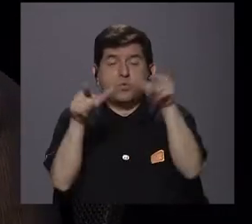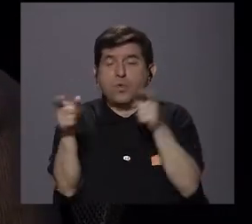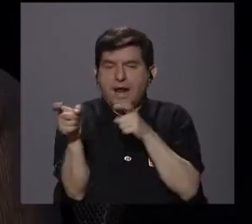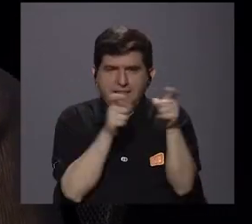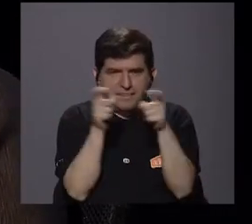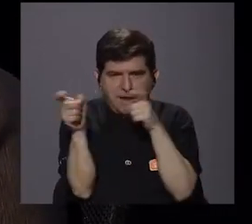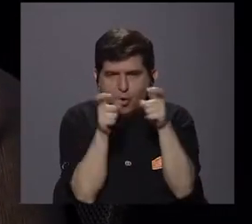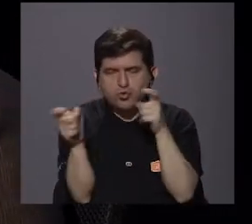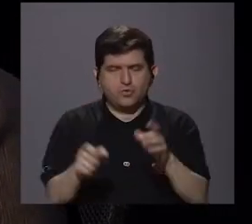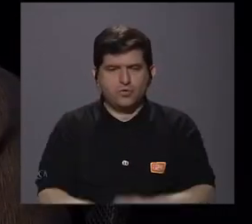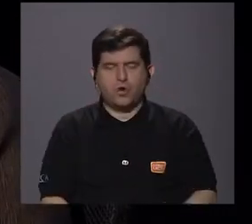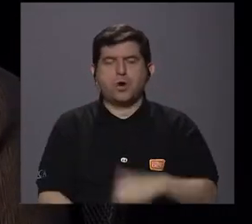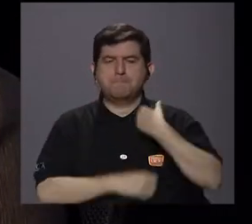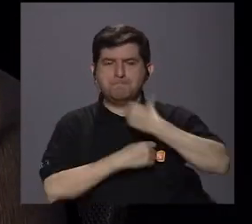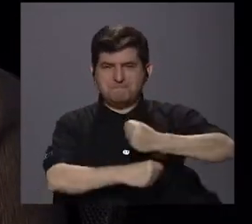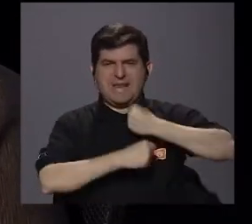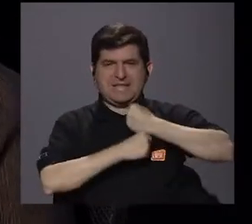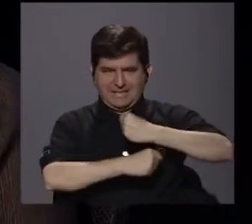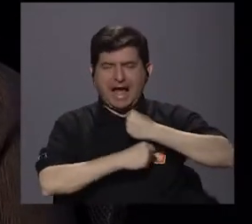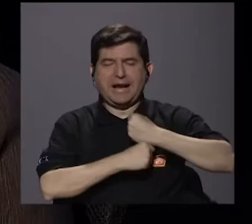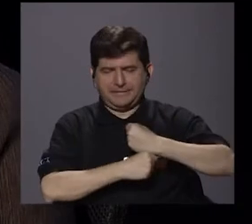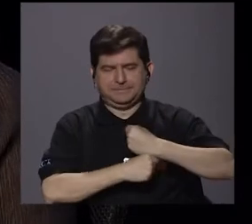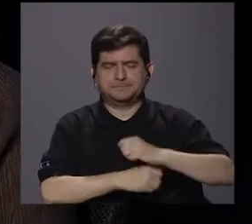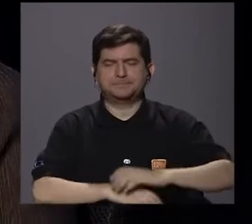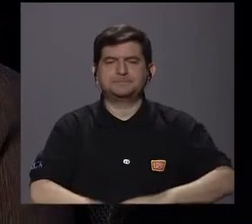Son puestos de control militares